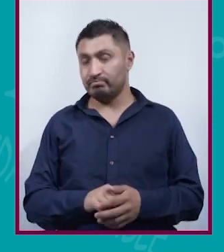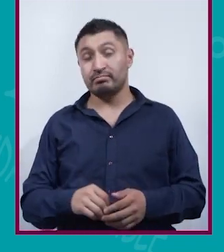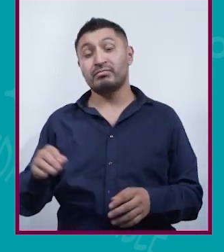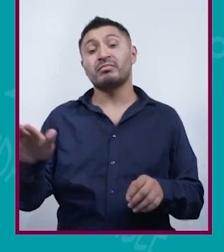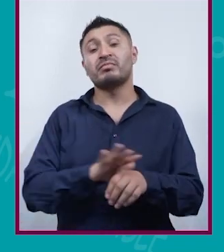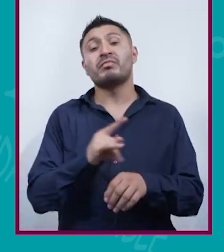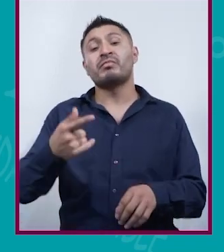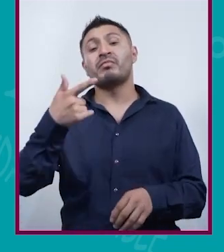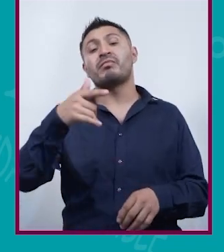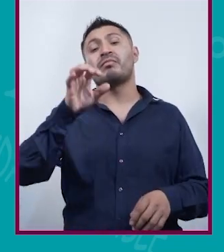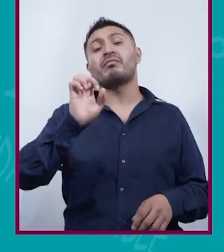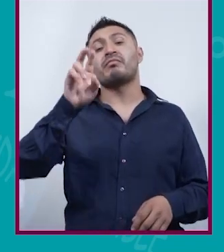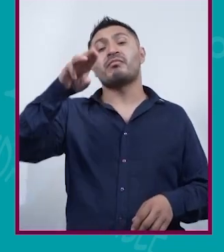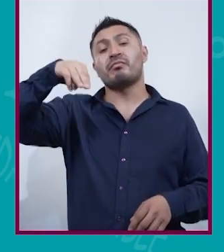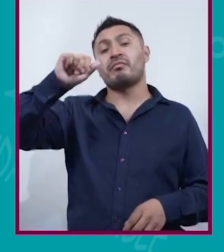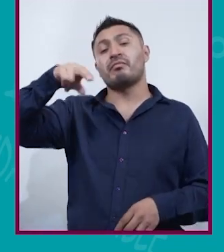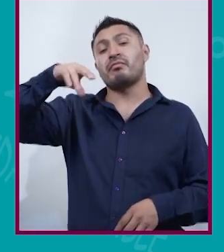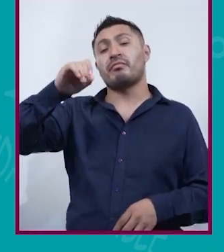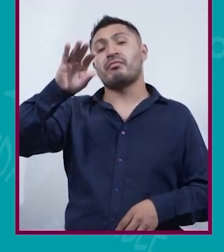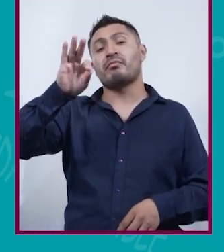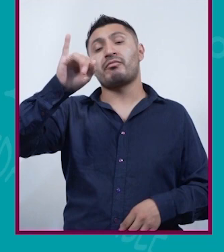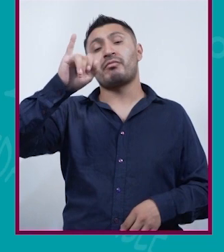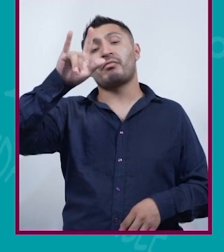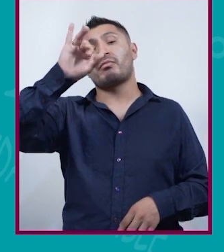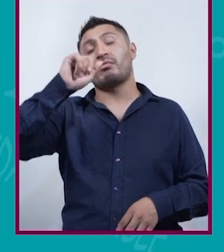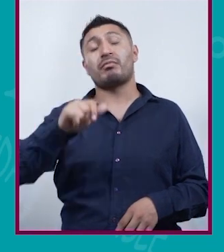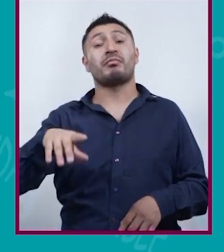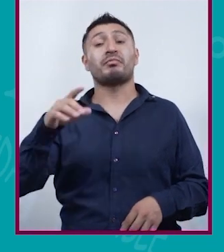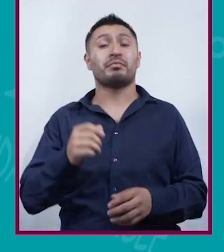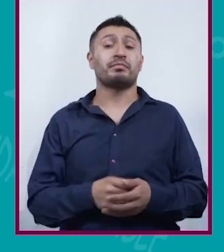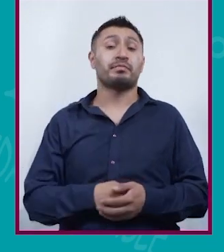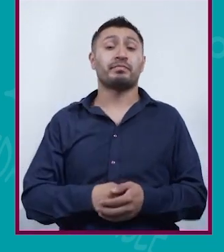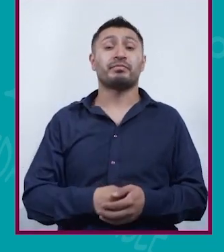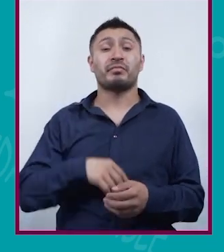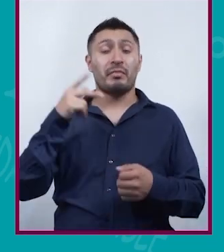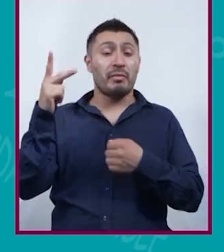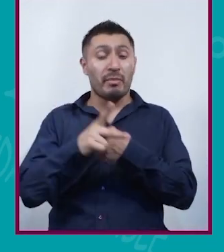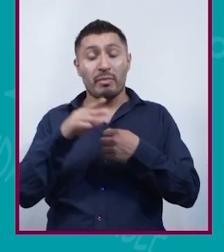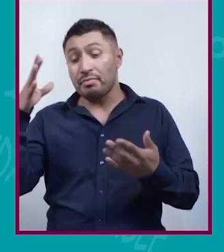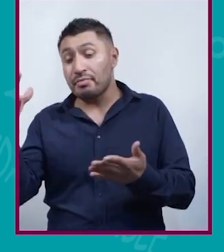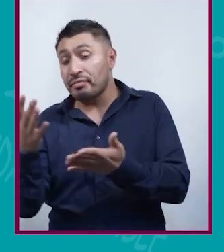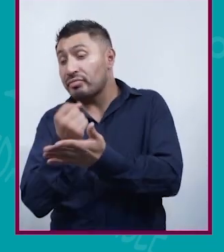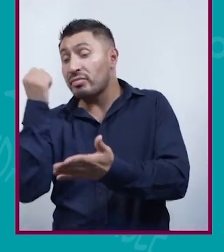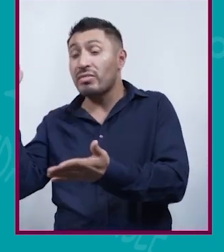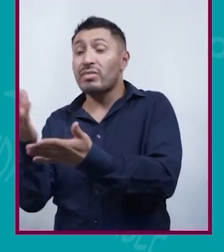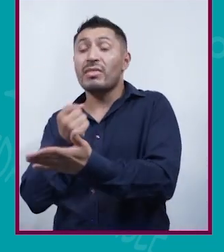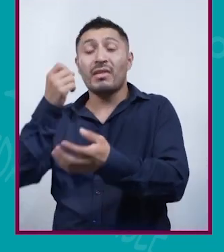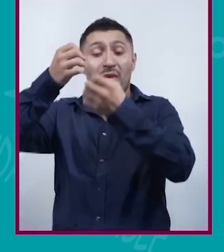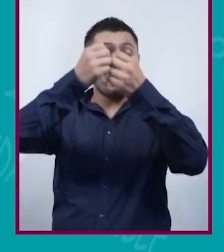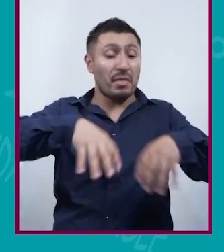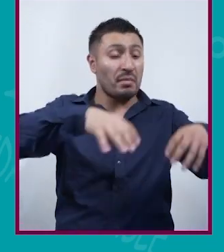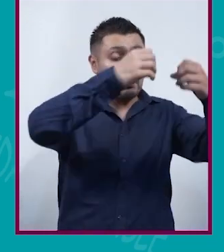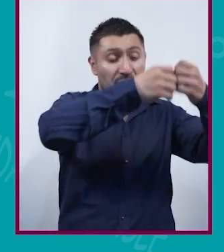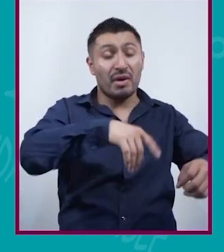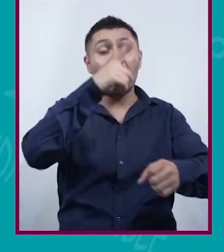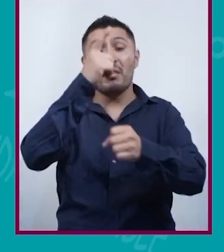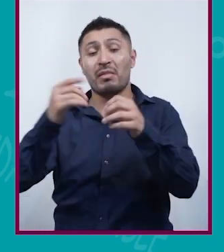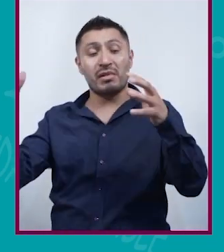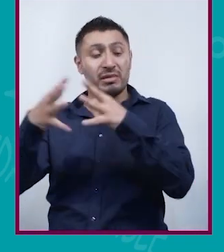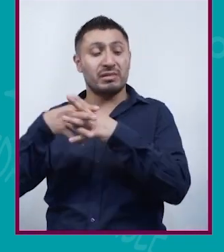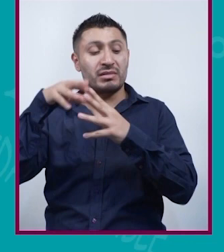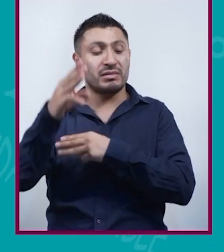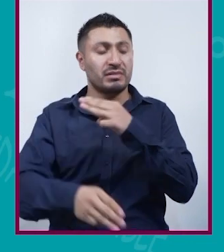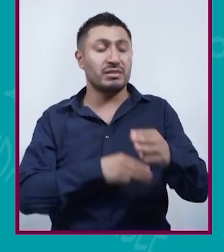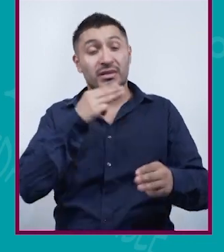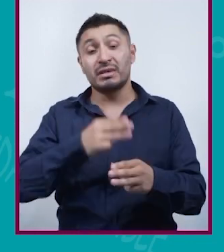cierta germanofilia durante la Primera Guerra Mundial. Europa estaba destruida, países ganadores y países perdedores durante la